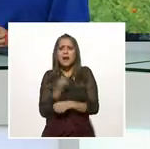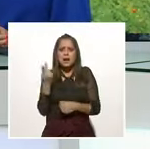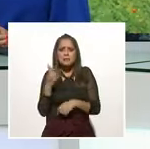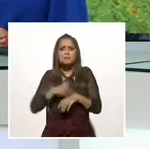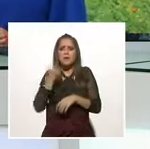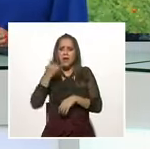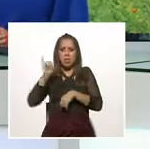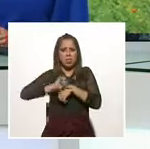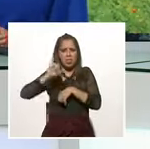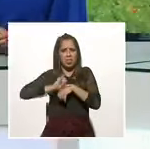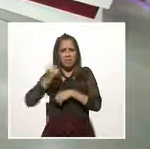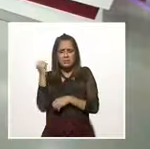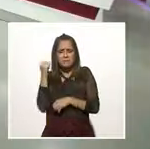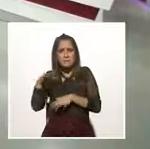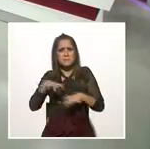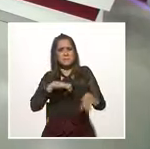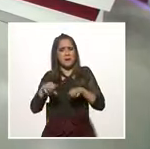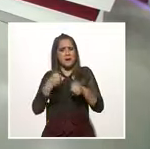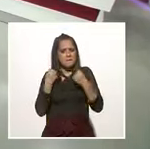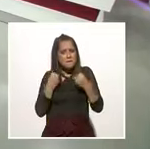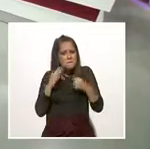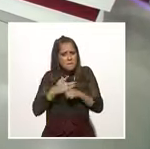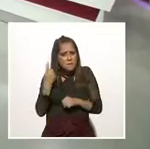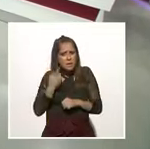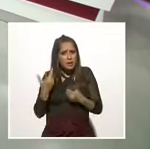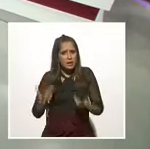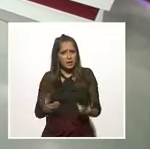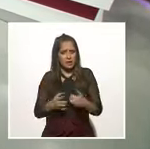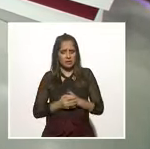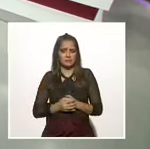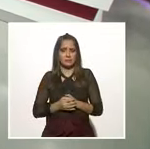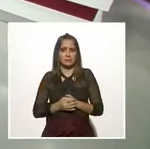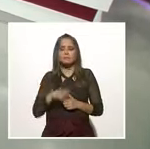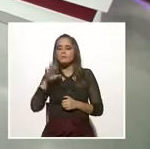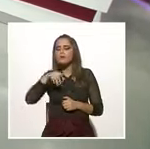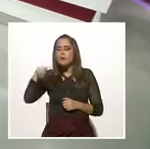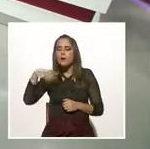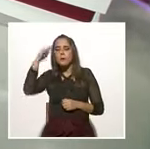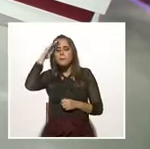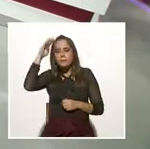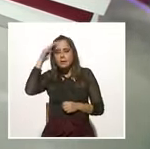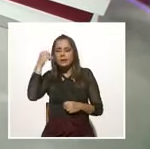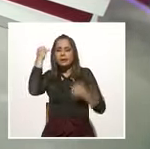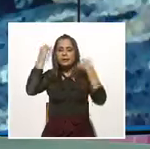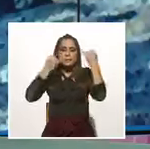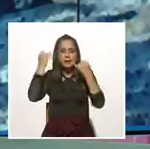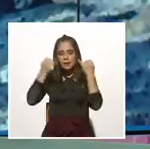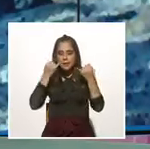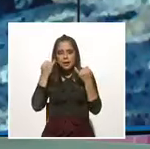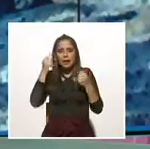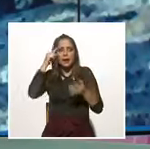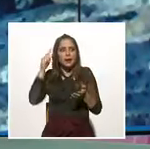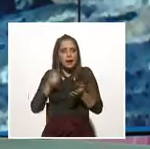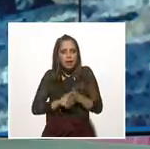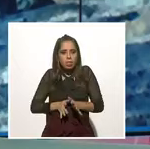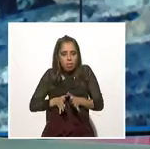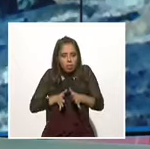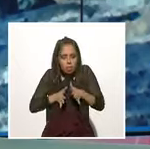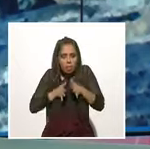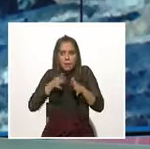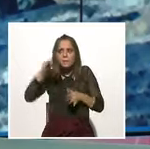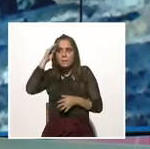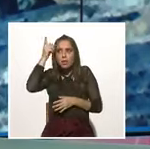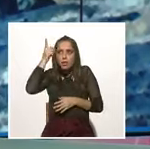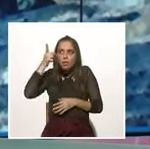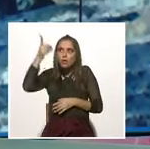lado? Es que lo que no entendemos, inmediatamente lo asociamos con cosas inexplicables y creemos que es algo que ya es divino,